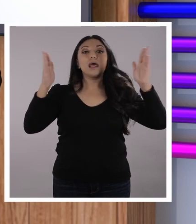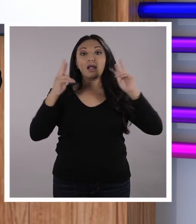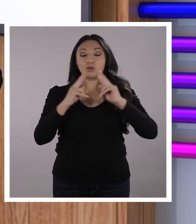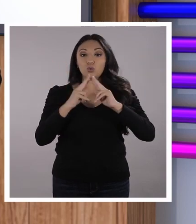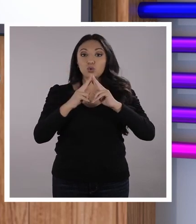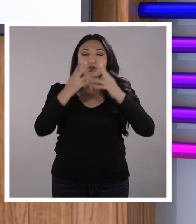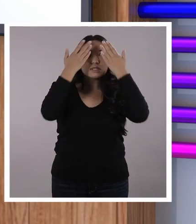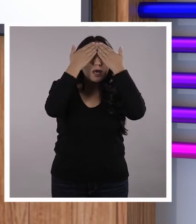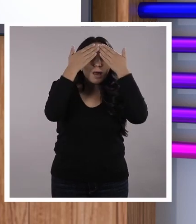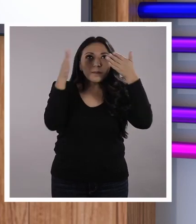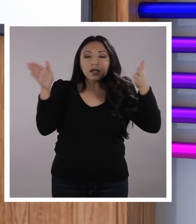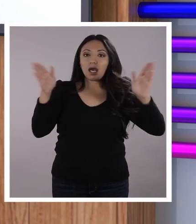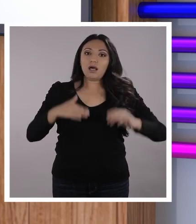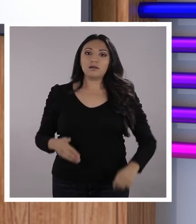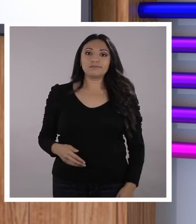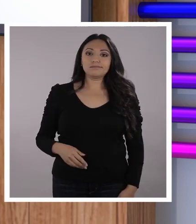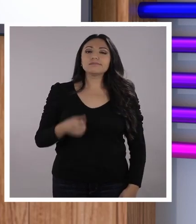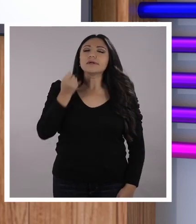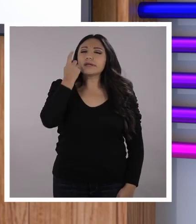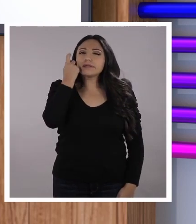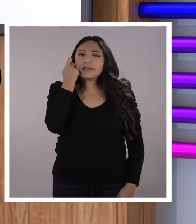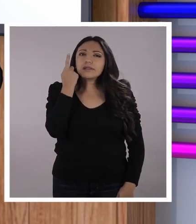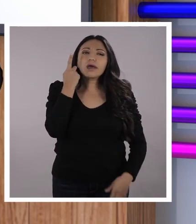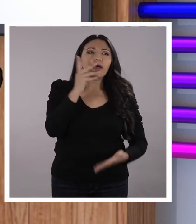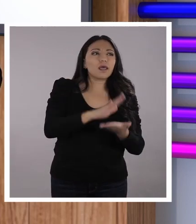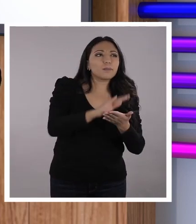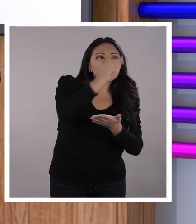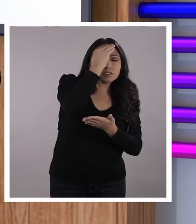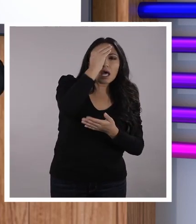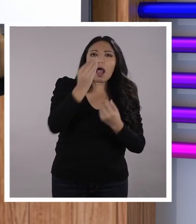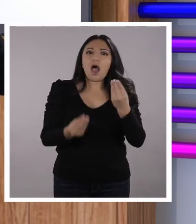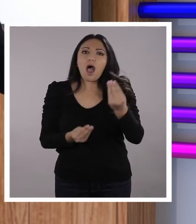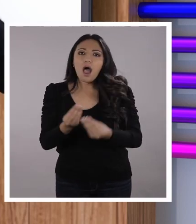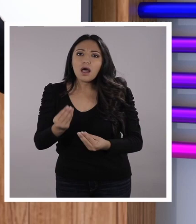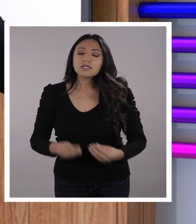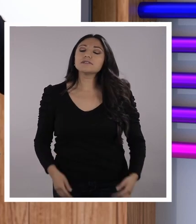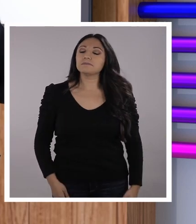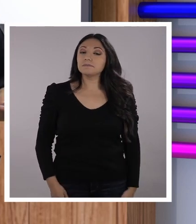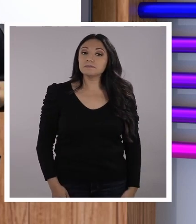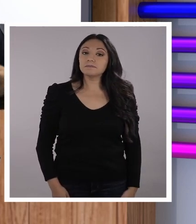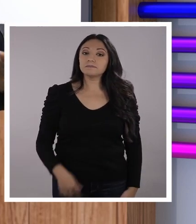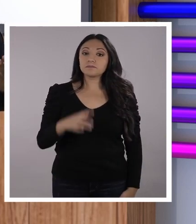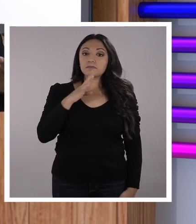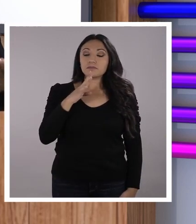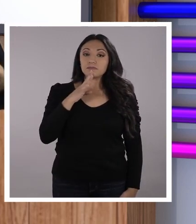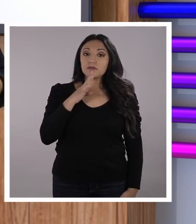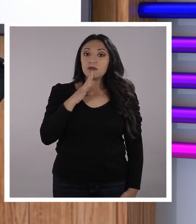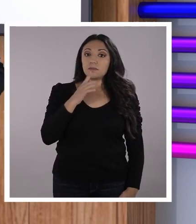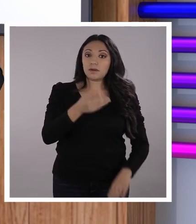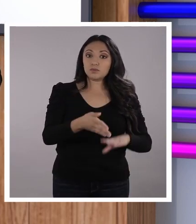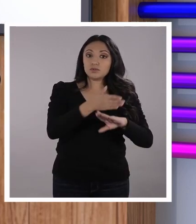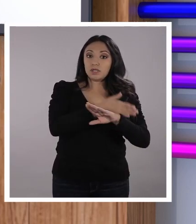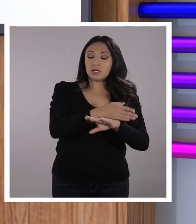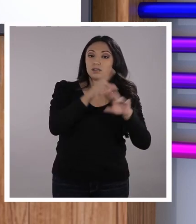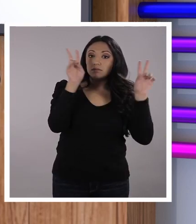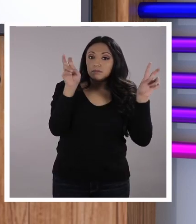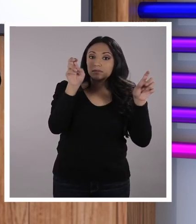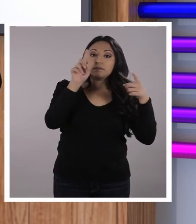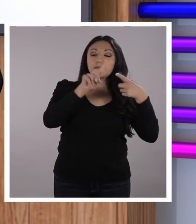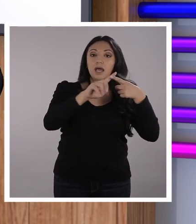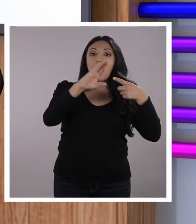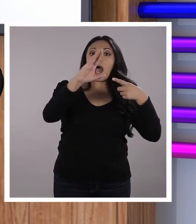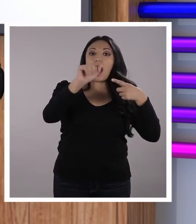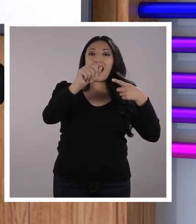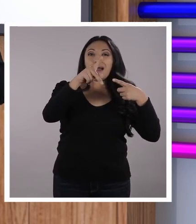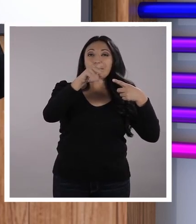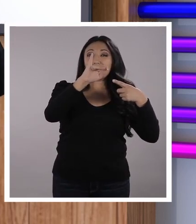conocimiento. Nos ayuda a descubrir por dónde van nuestros aprendizajes. Hemos hablado sobre el capitalismo, el imperialismo.